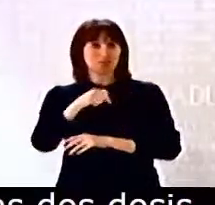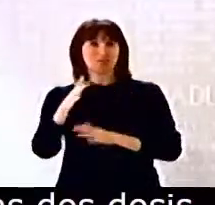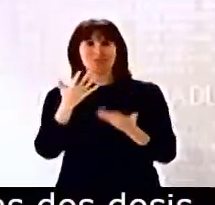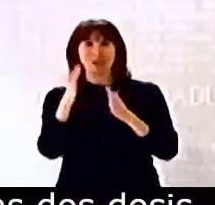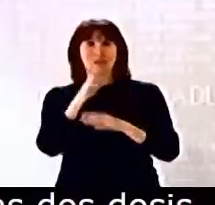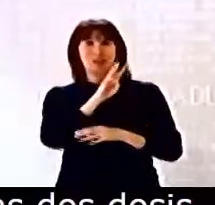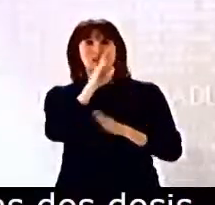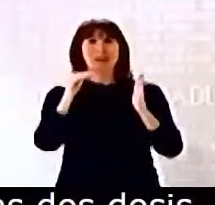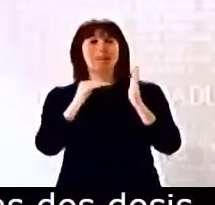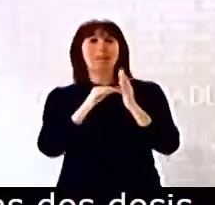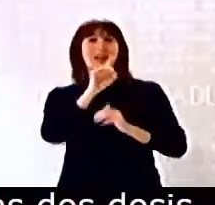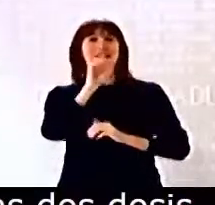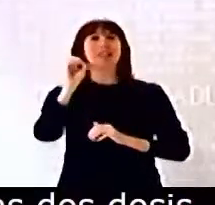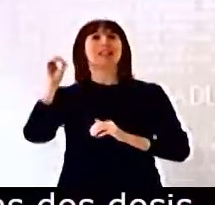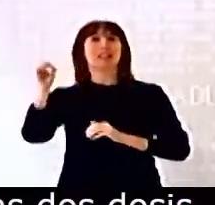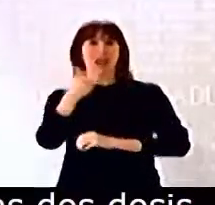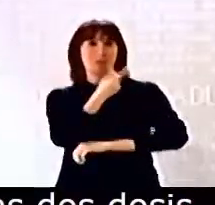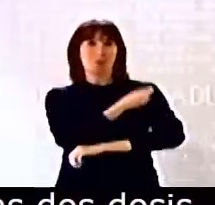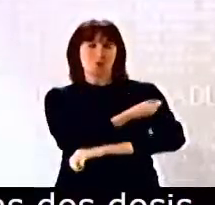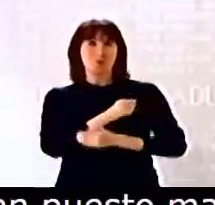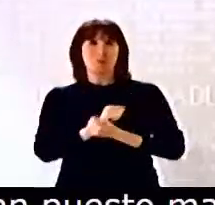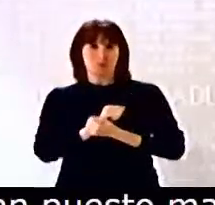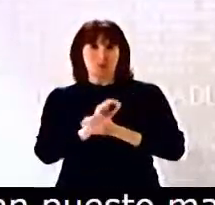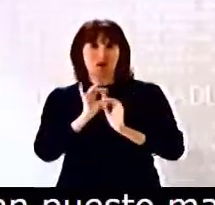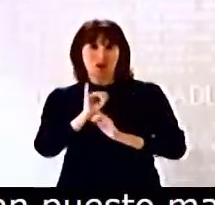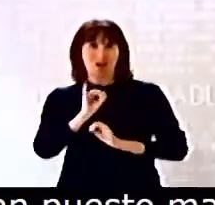de 3.100 dosis, en concreto